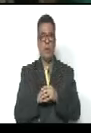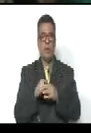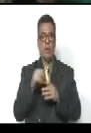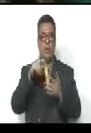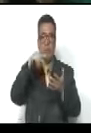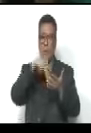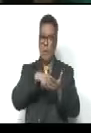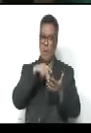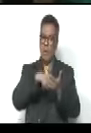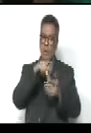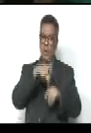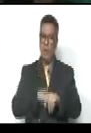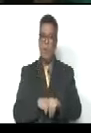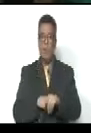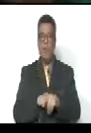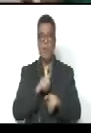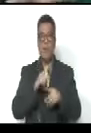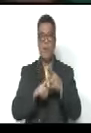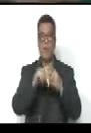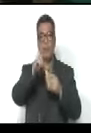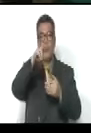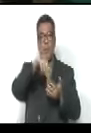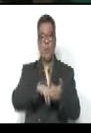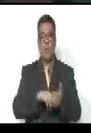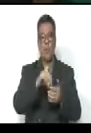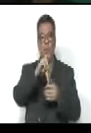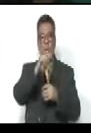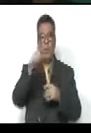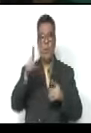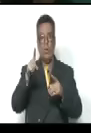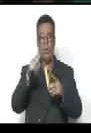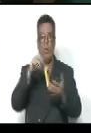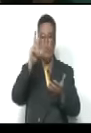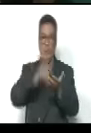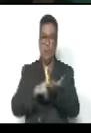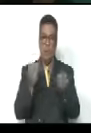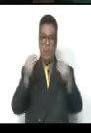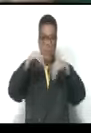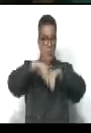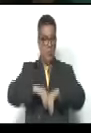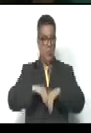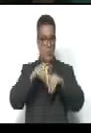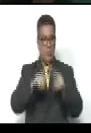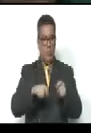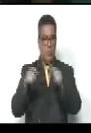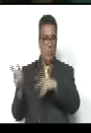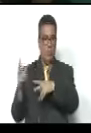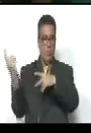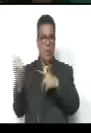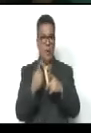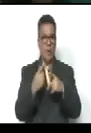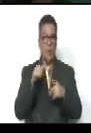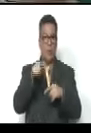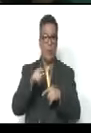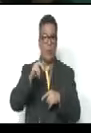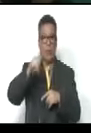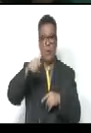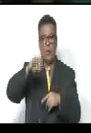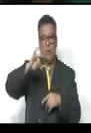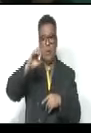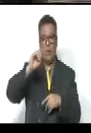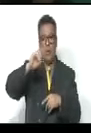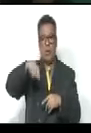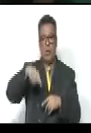deuda. En el 2011 aprobamos un acuerdo de trasladar los restos mortales de Pío